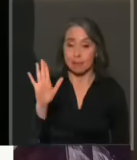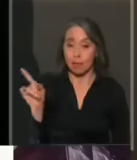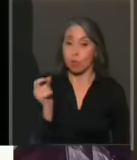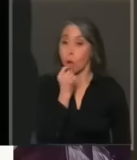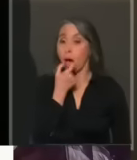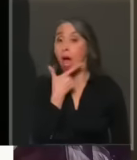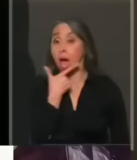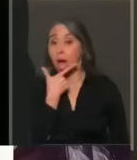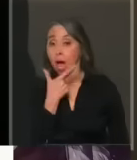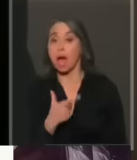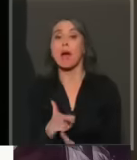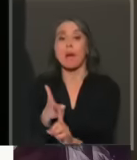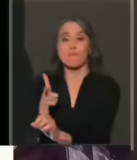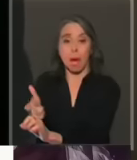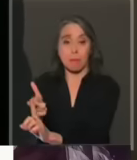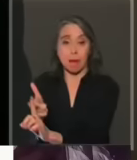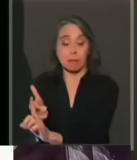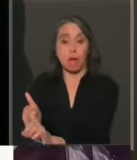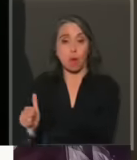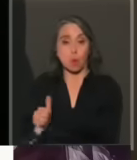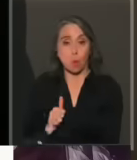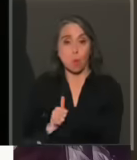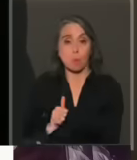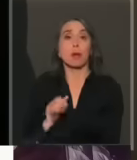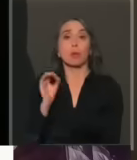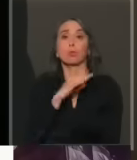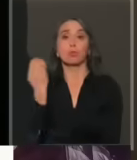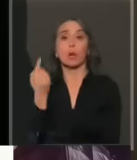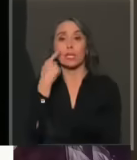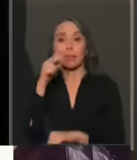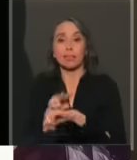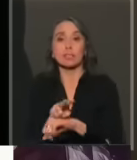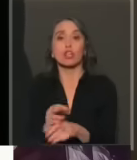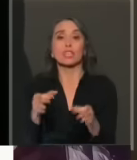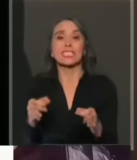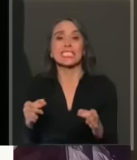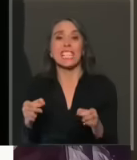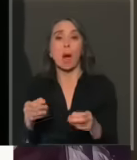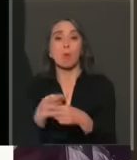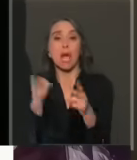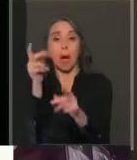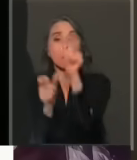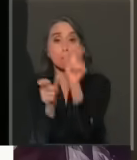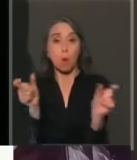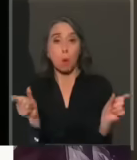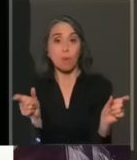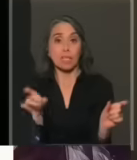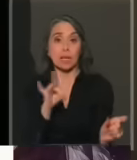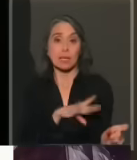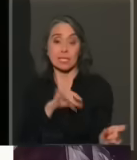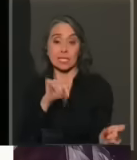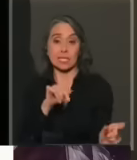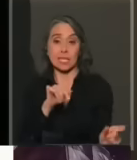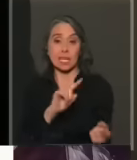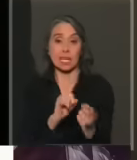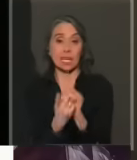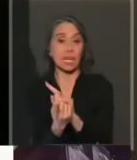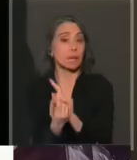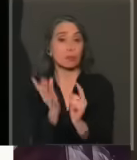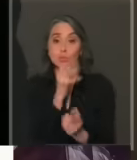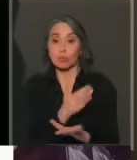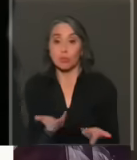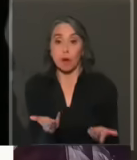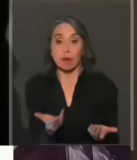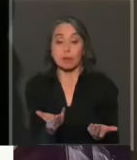más complicado en un país que donde la seguridad pública efectivamente está poniéndose en jaque respecto